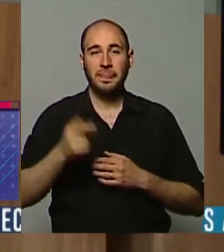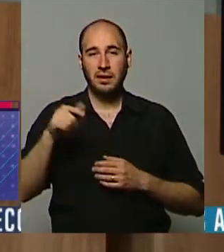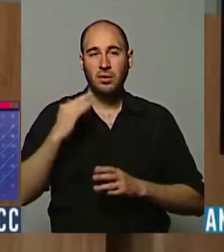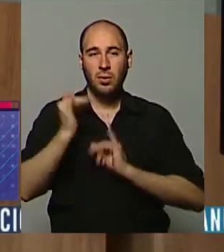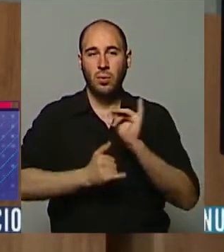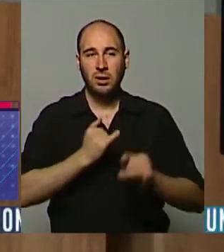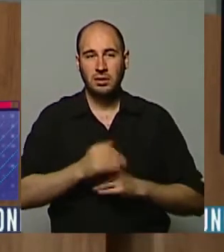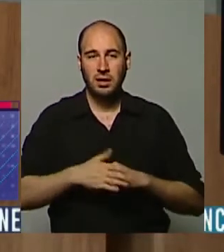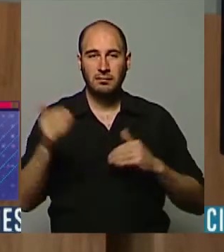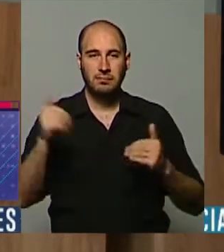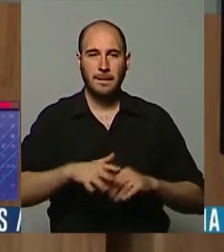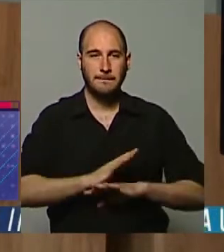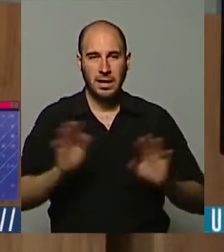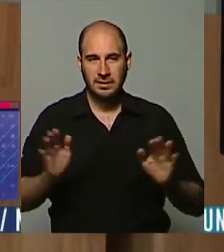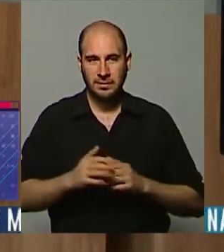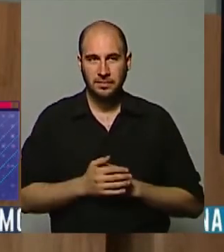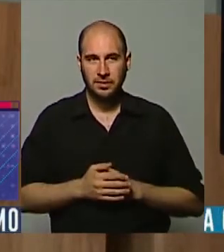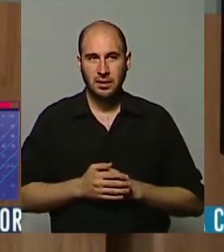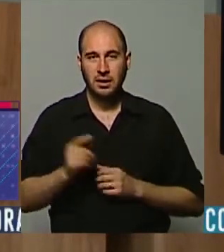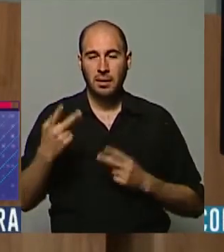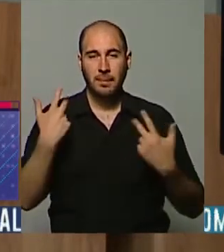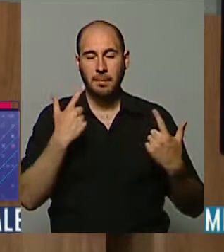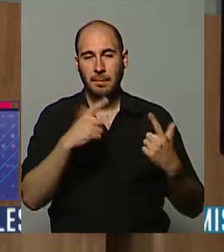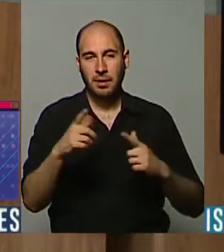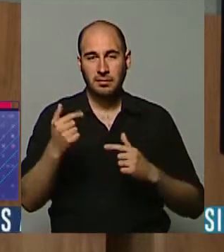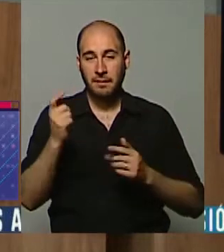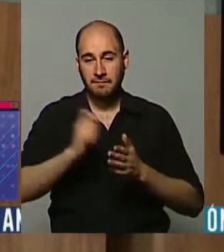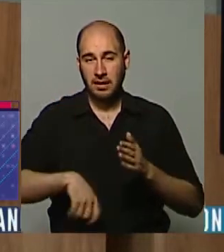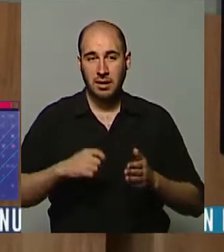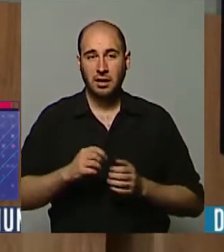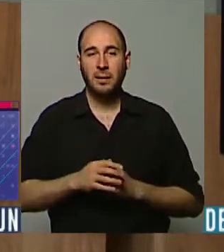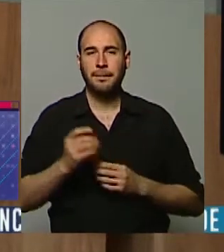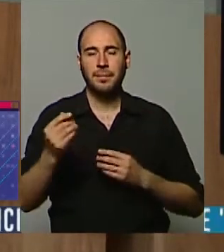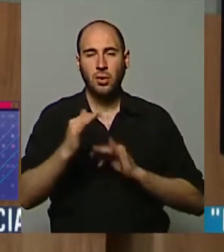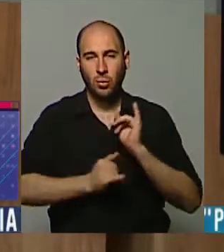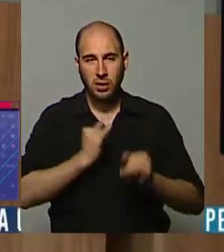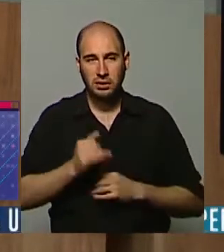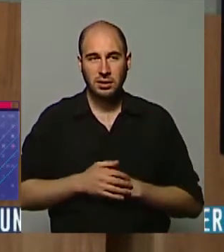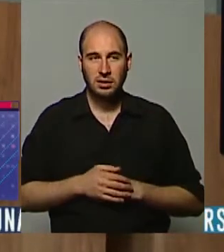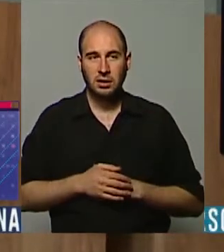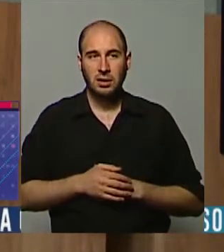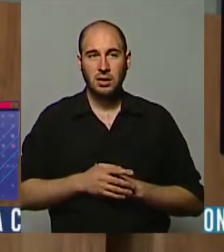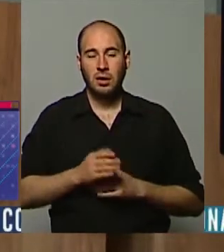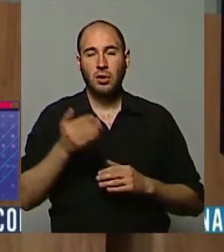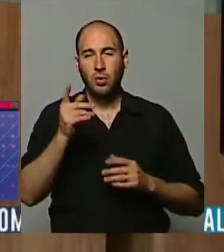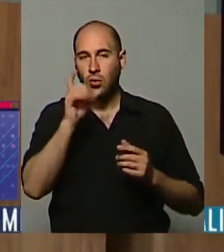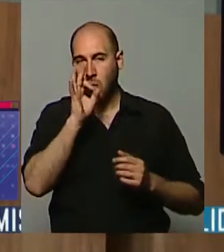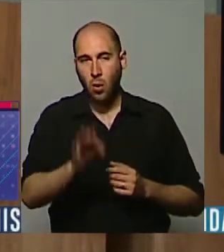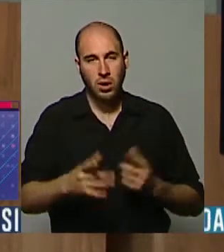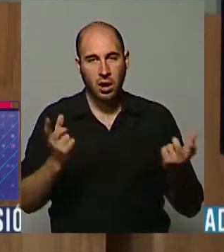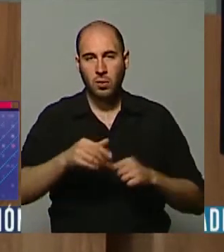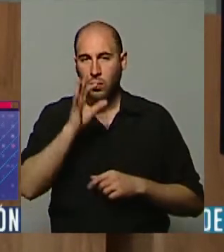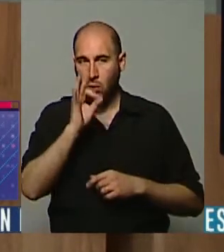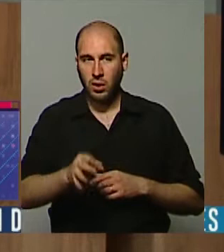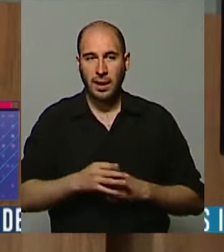aseguraron que no regresarían. Al finalizar su gira, firmaron un contrato especificando que jamás volvería a reunirse la